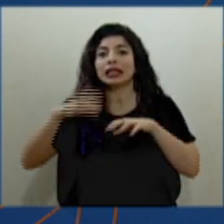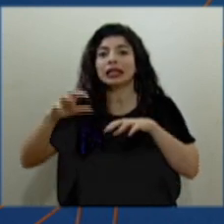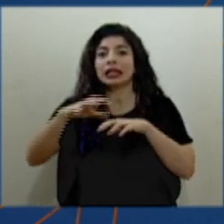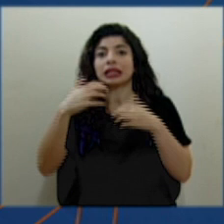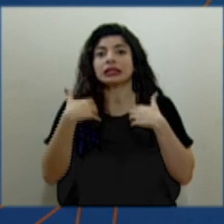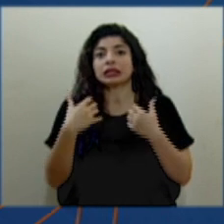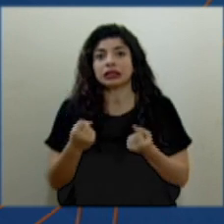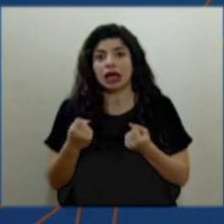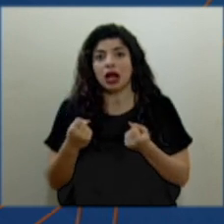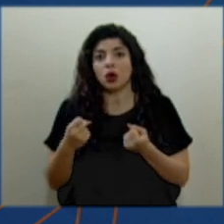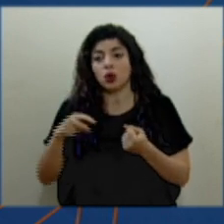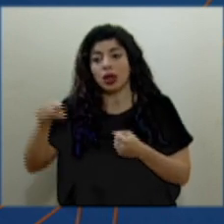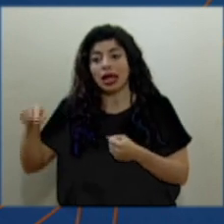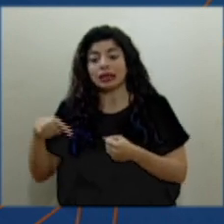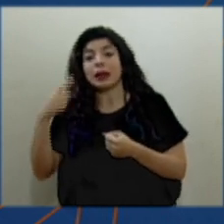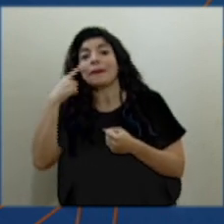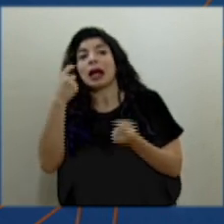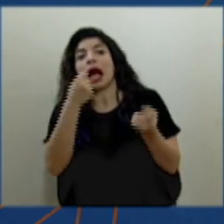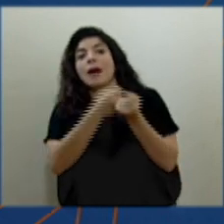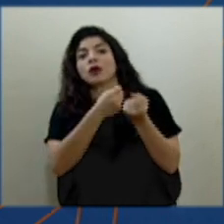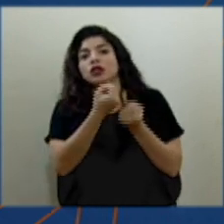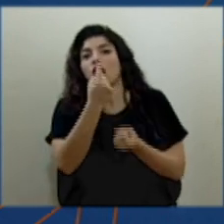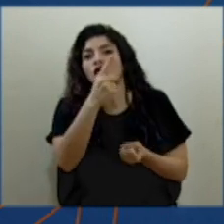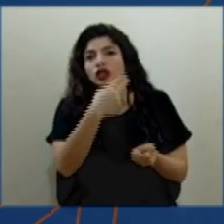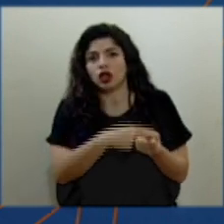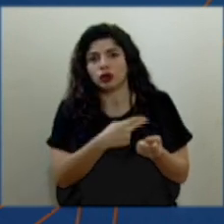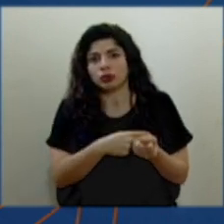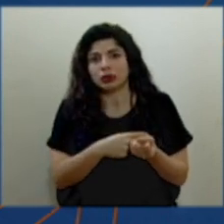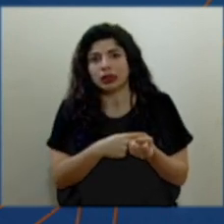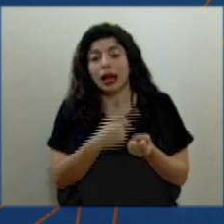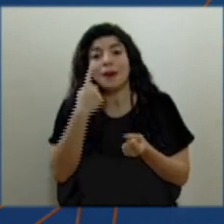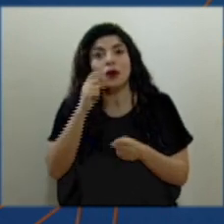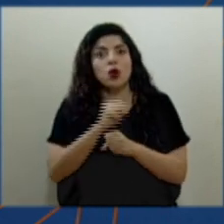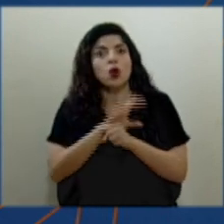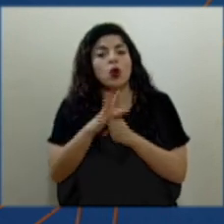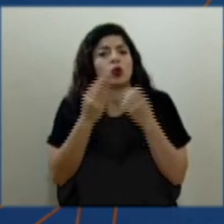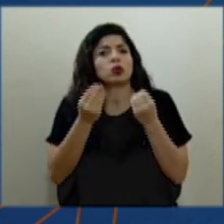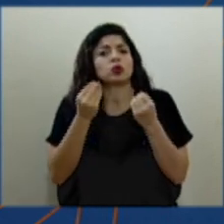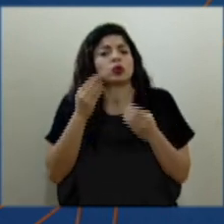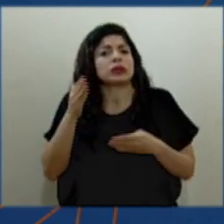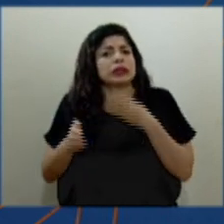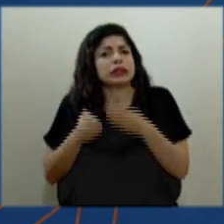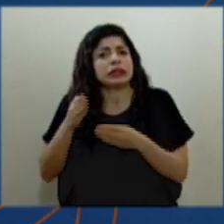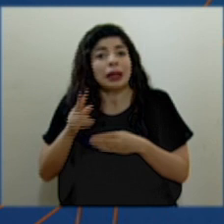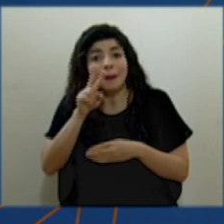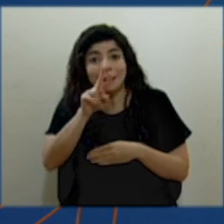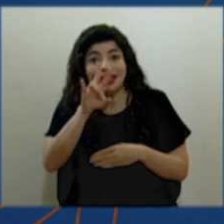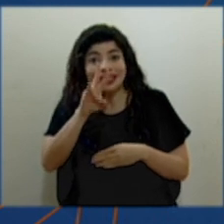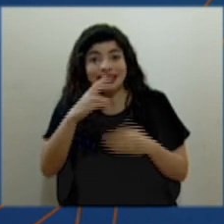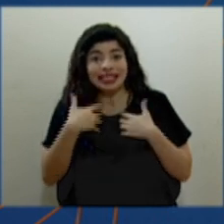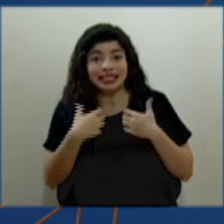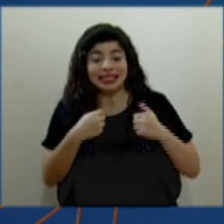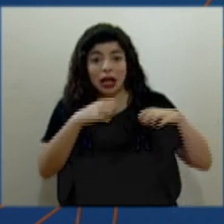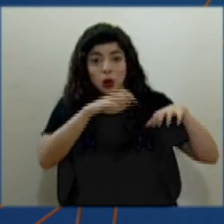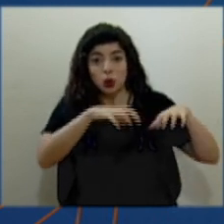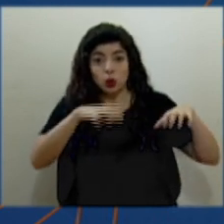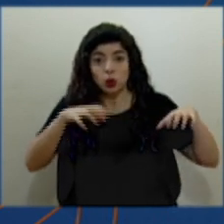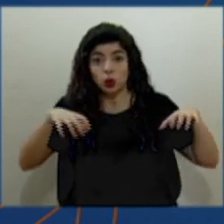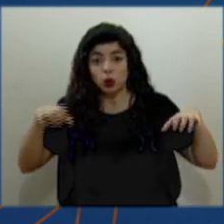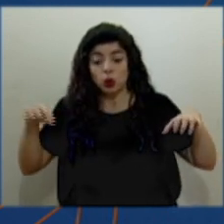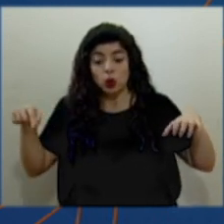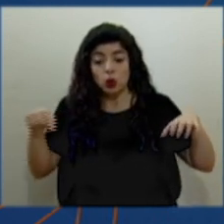de salud que van a apoyar a los 11 hospitales con alta demanda de atención por COVID. Estas 27 áreas de salud, como les decía